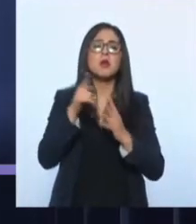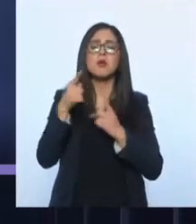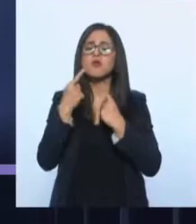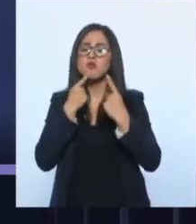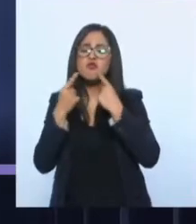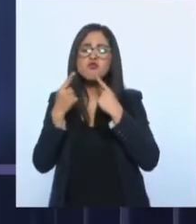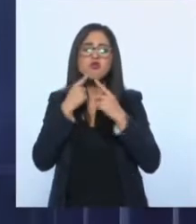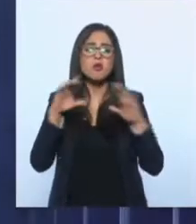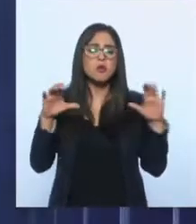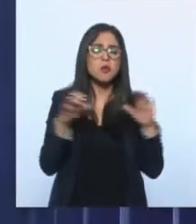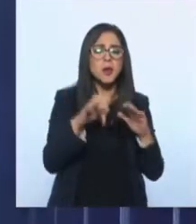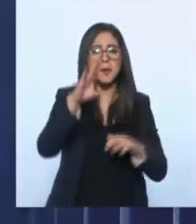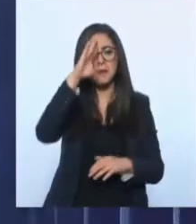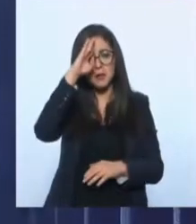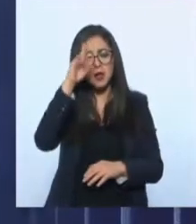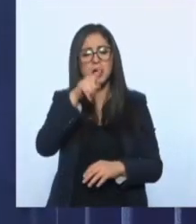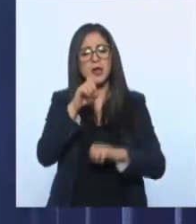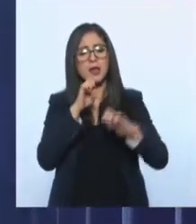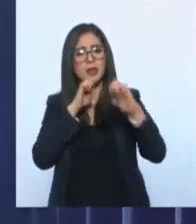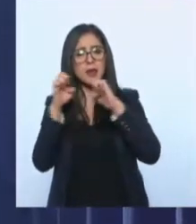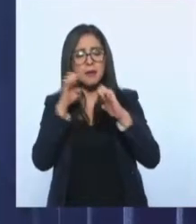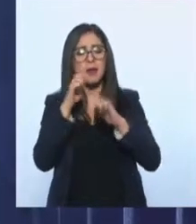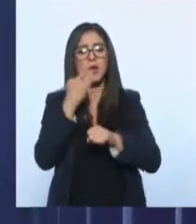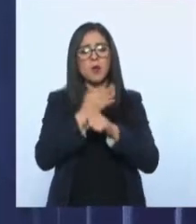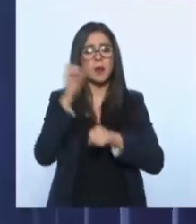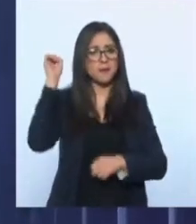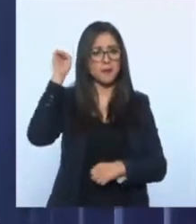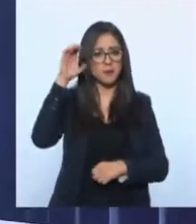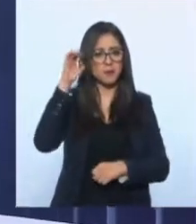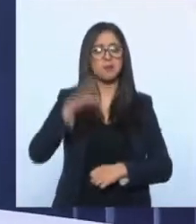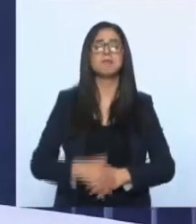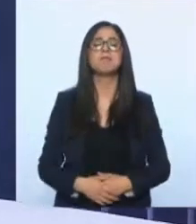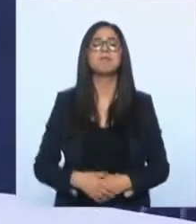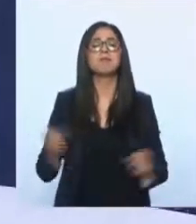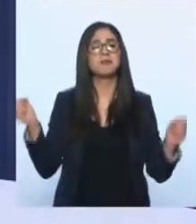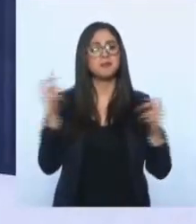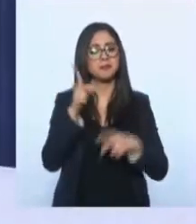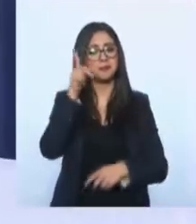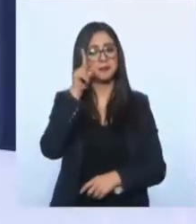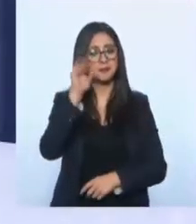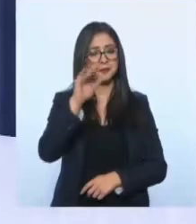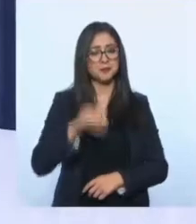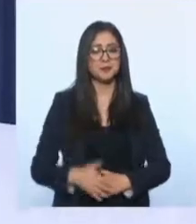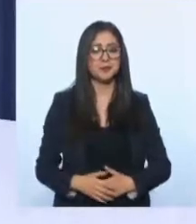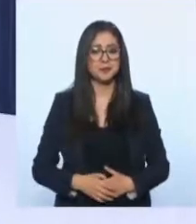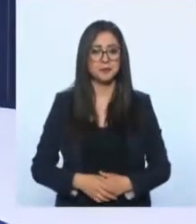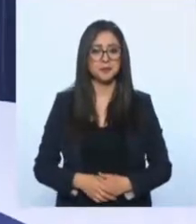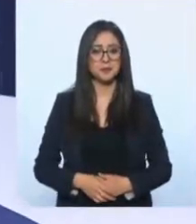debate, análisis y entrevistas en vivo. Yo lo espero el día de mañana.